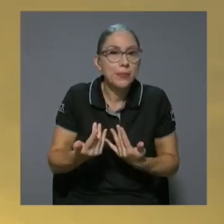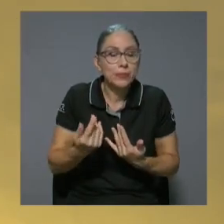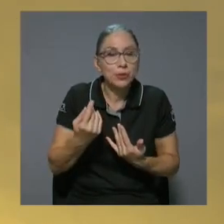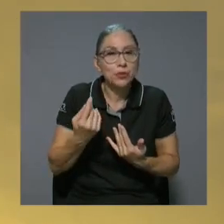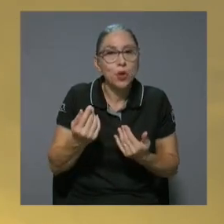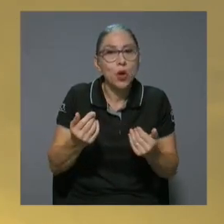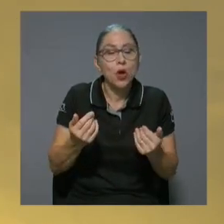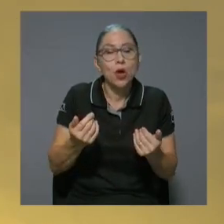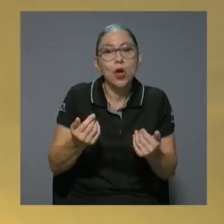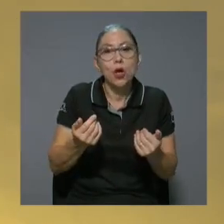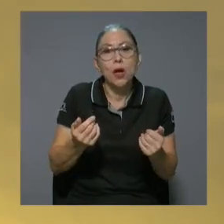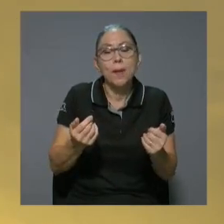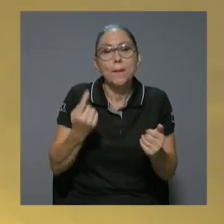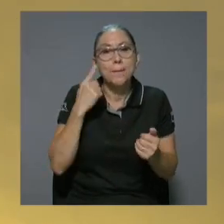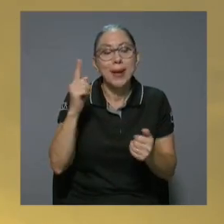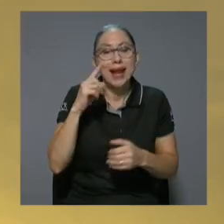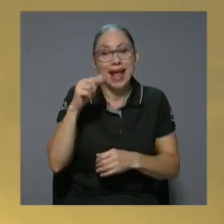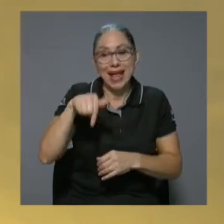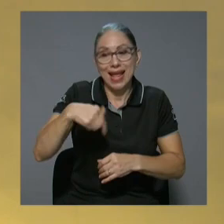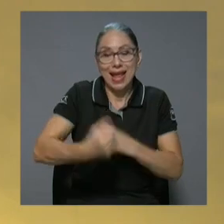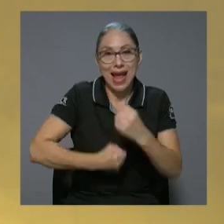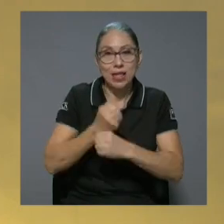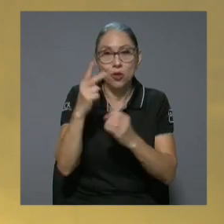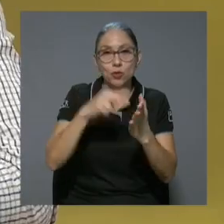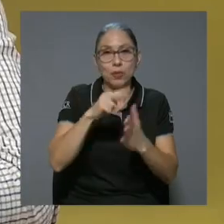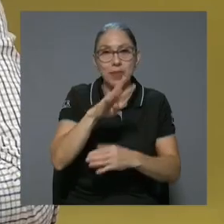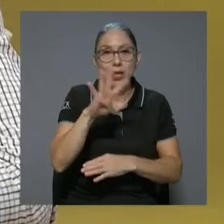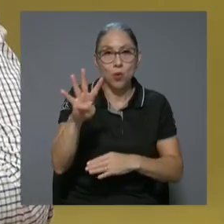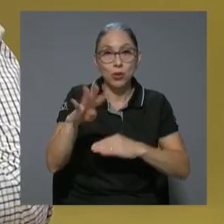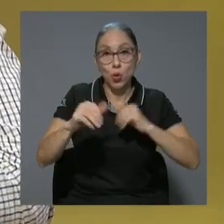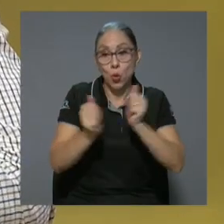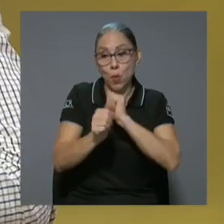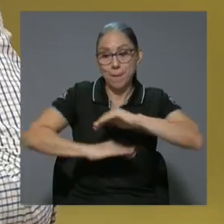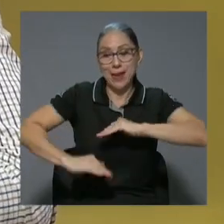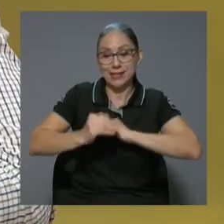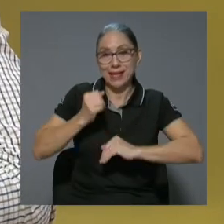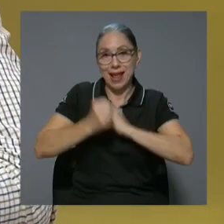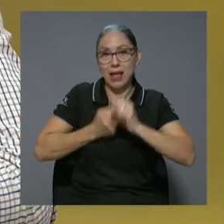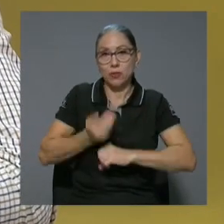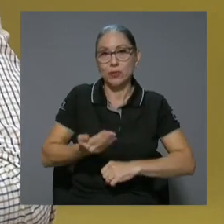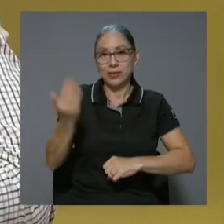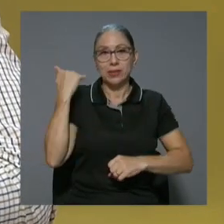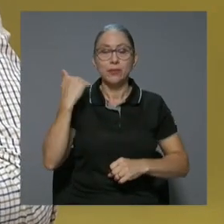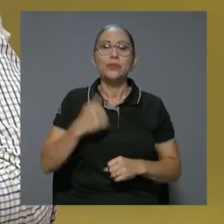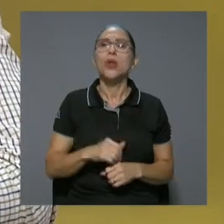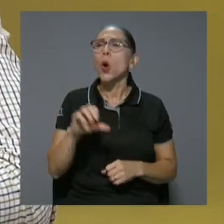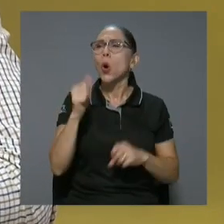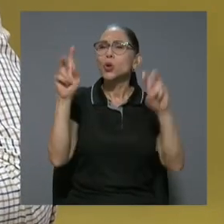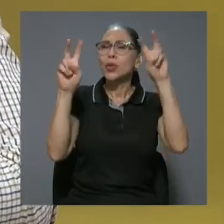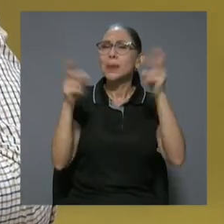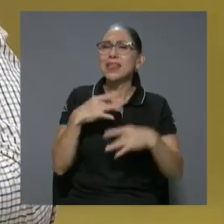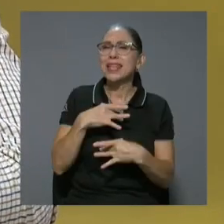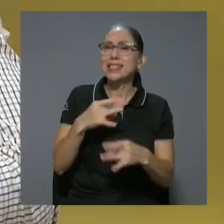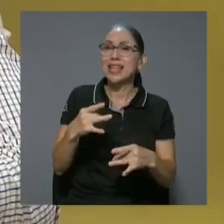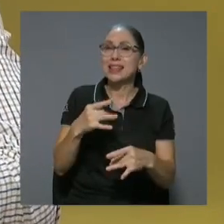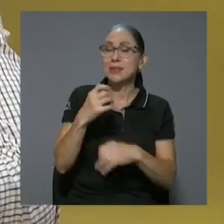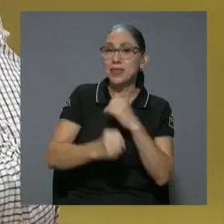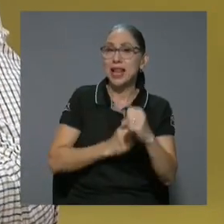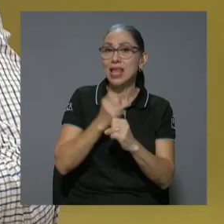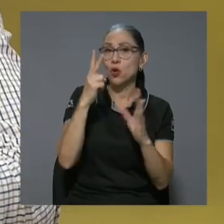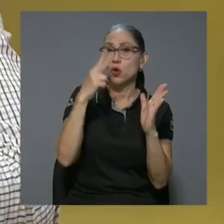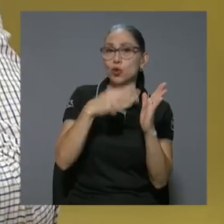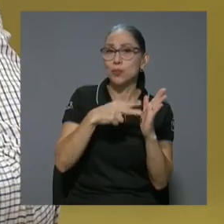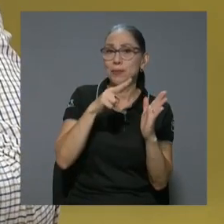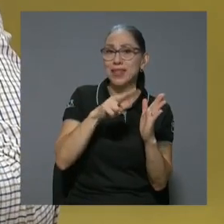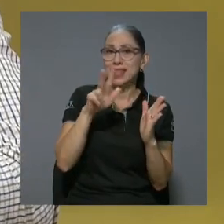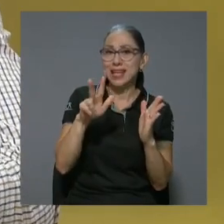de 2024. Sí, el otro tema yo creo que es interesante del 2023 y de 2022 es un poco